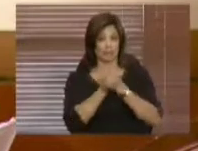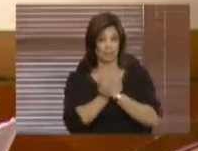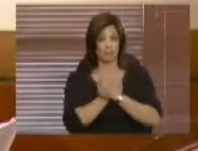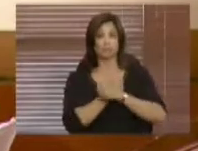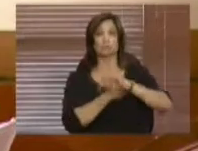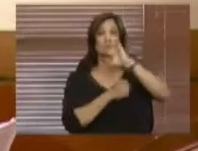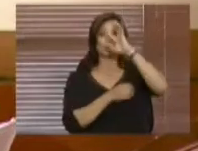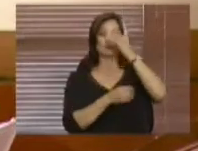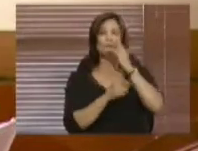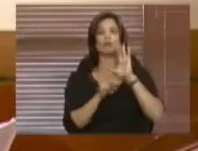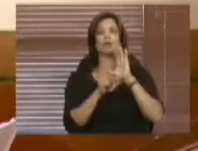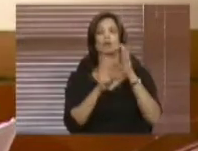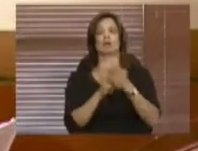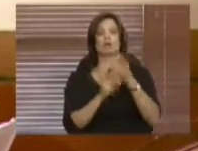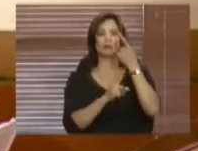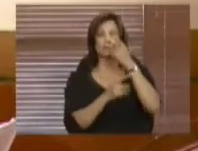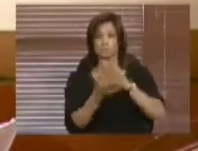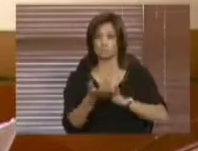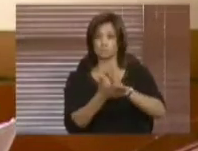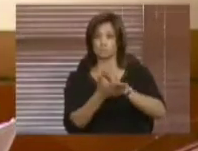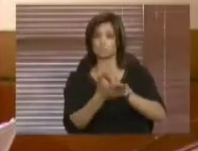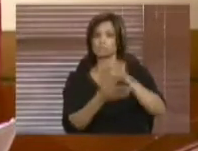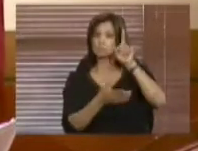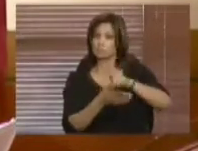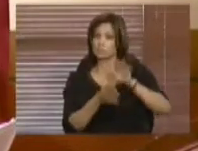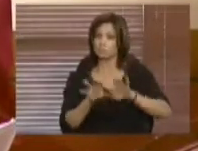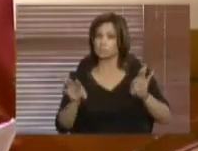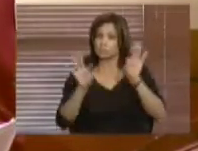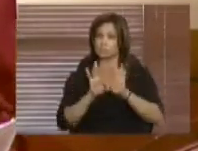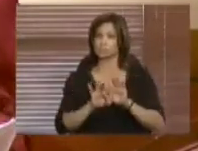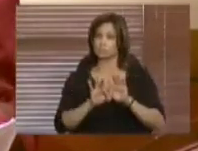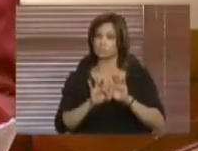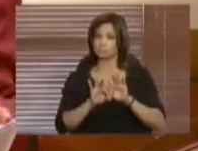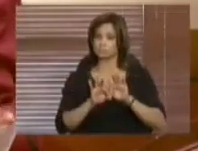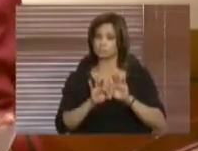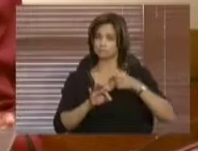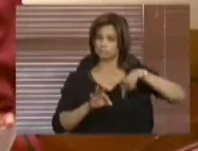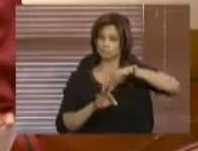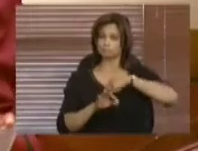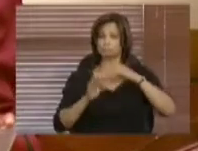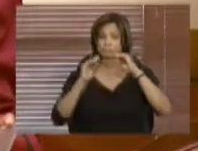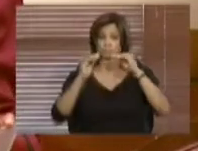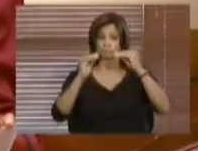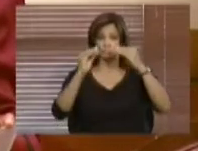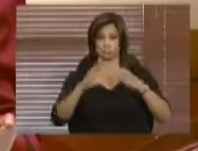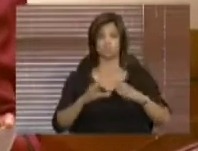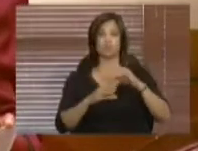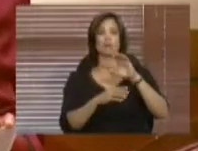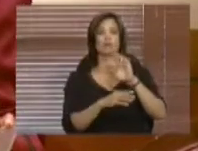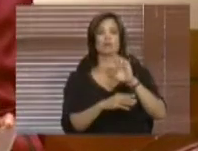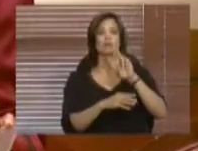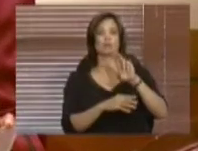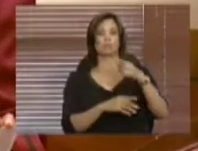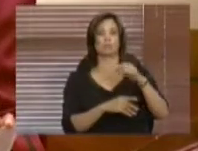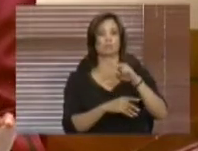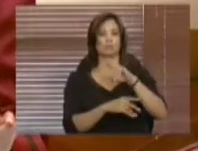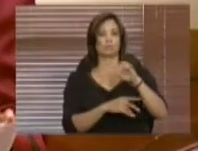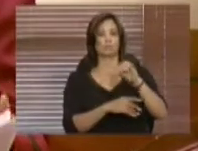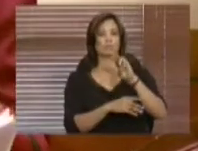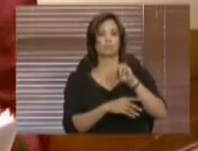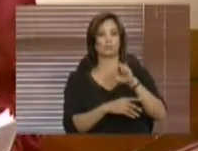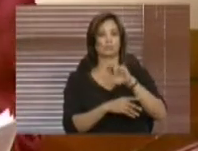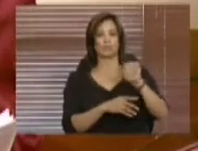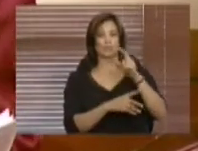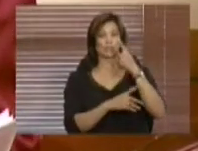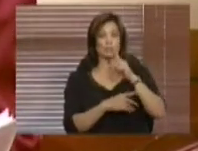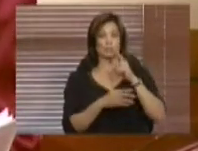la cultura de los derechos y deberes fundamentales. El maestro Eugenio María de Hostos, en sus lecciones